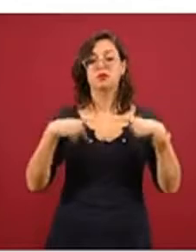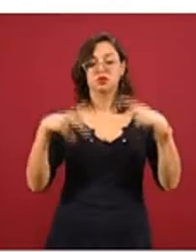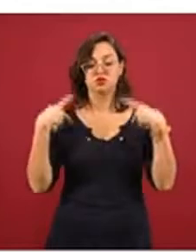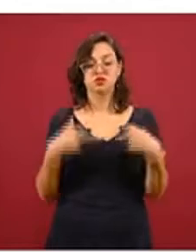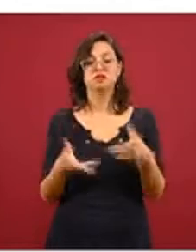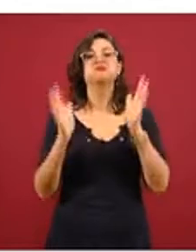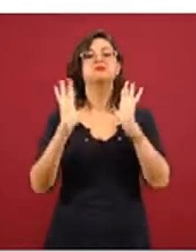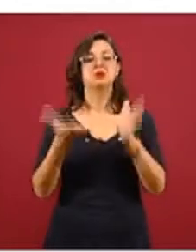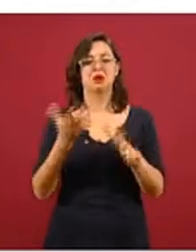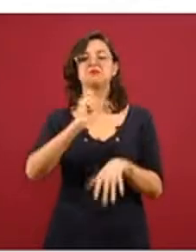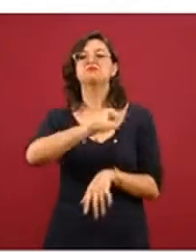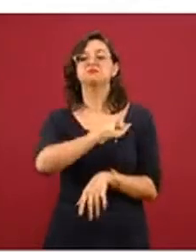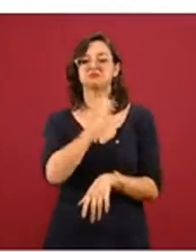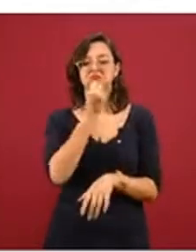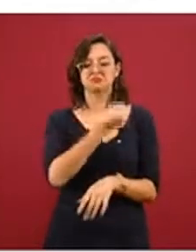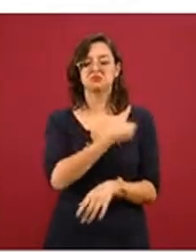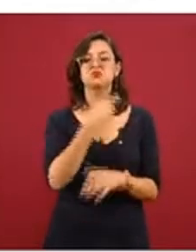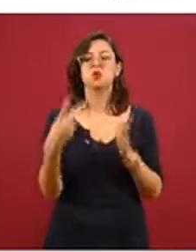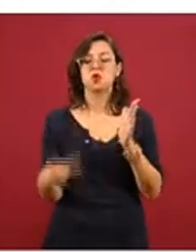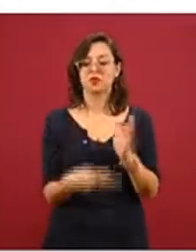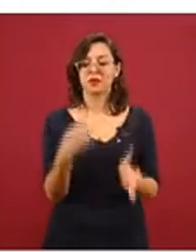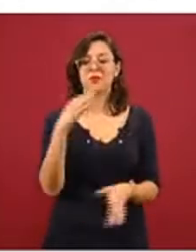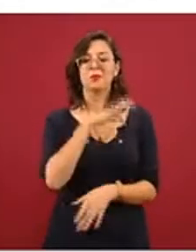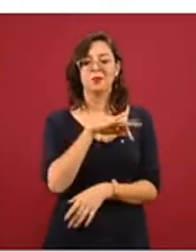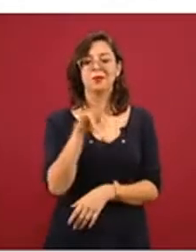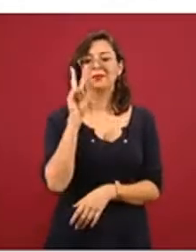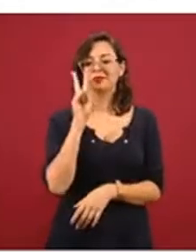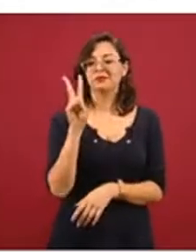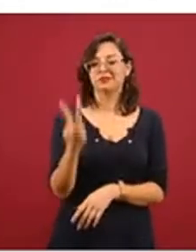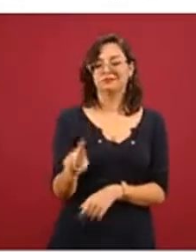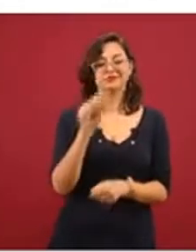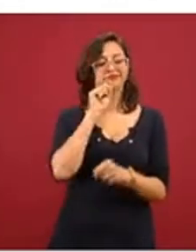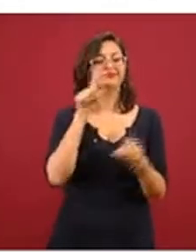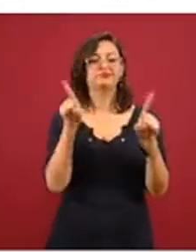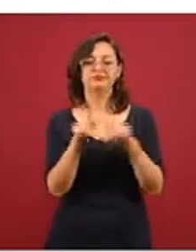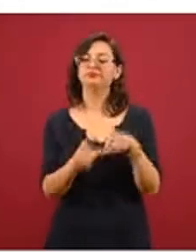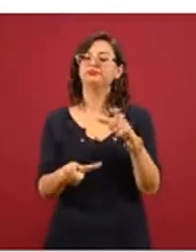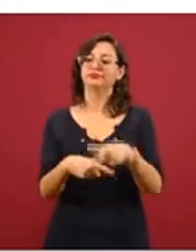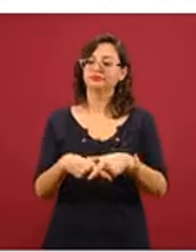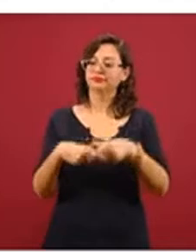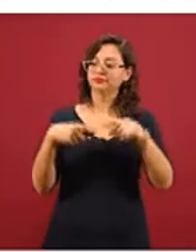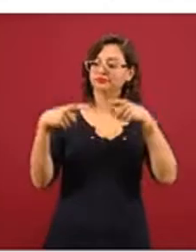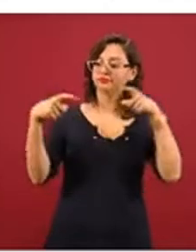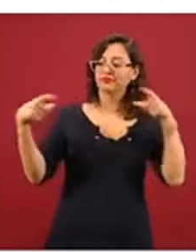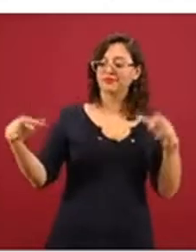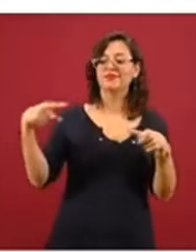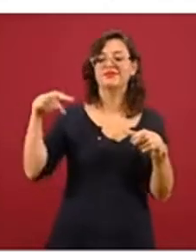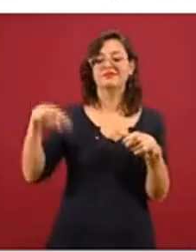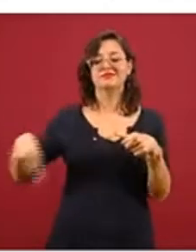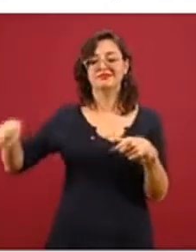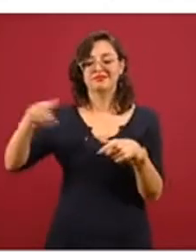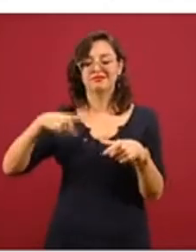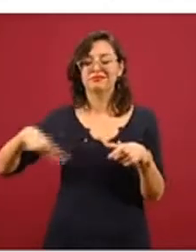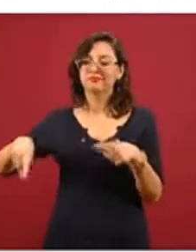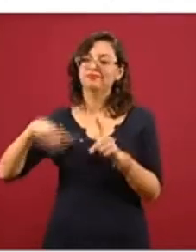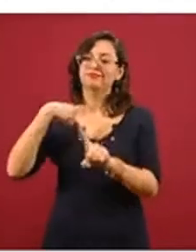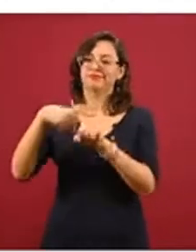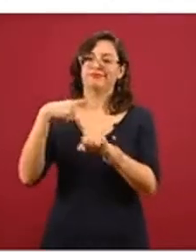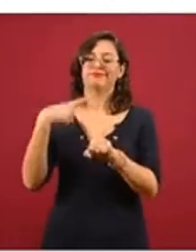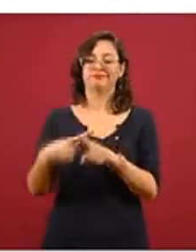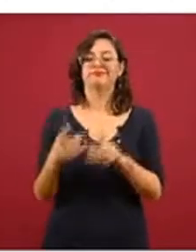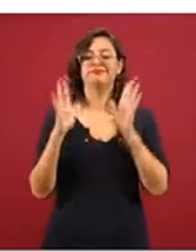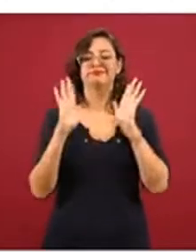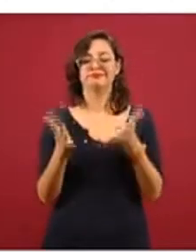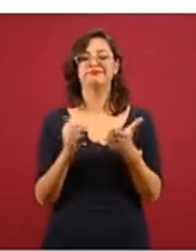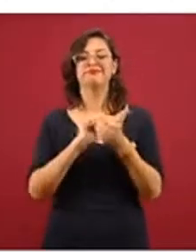147.205, y esto también lo vemos en una tendencia ascendente, en la medida que los casos que también son ascendentes, los